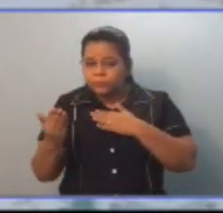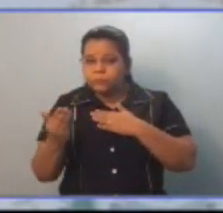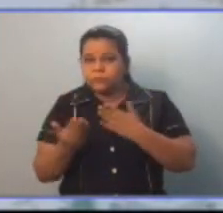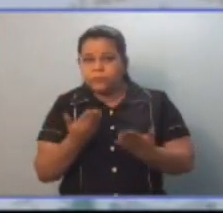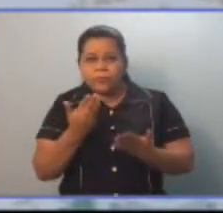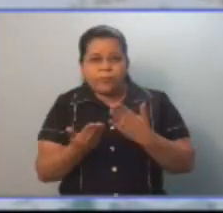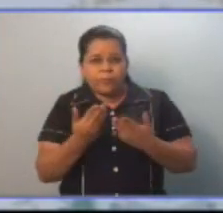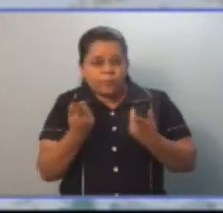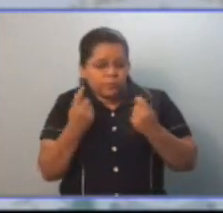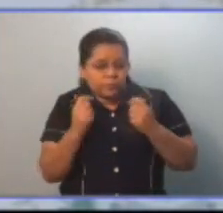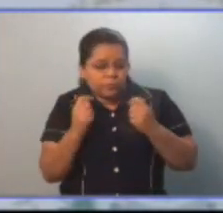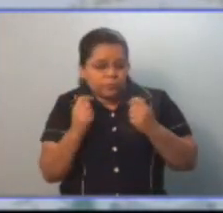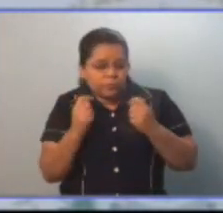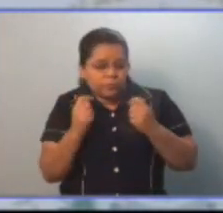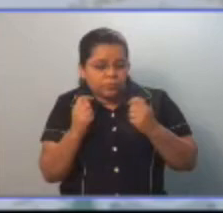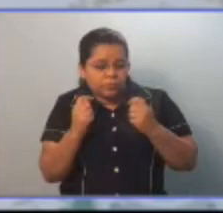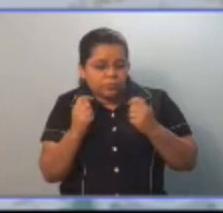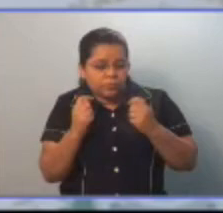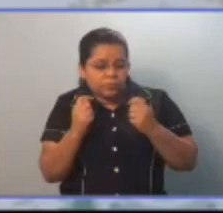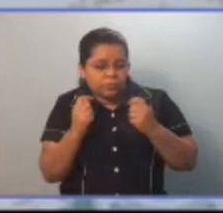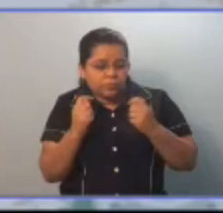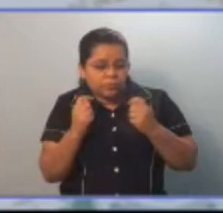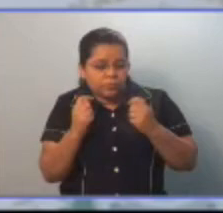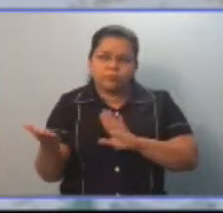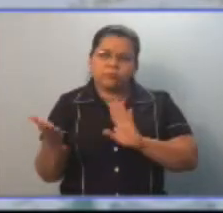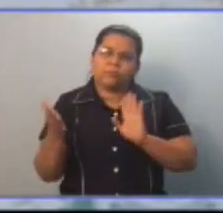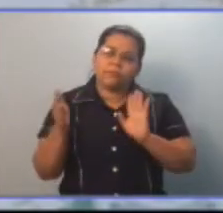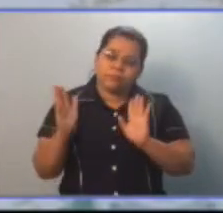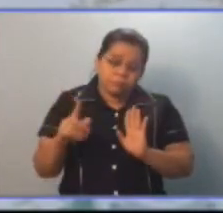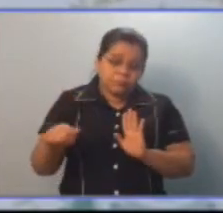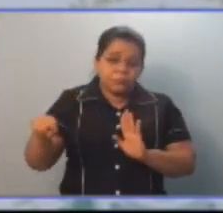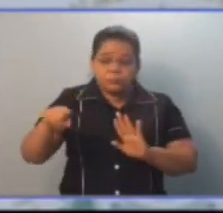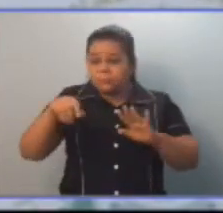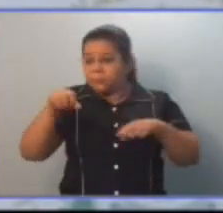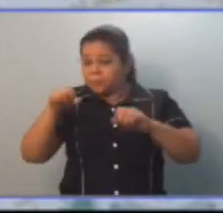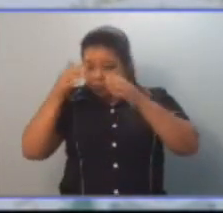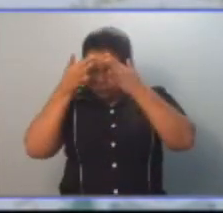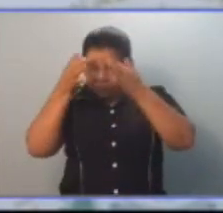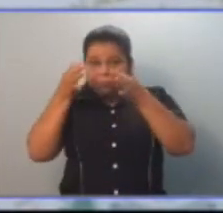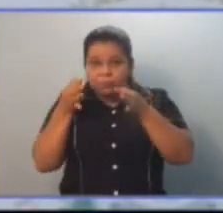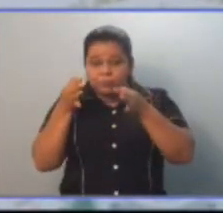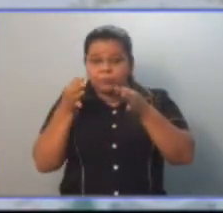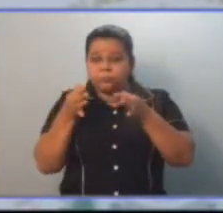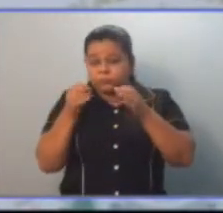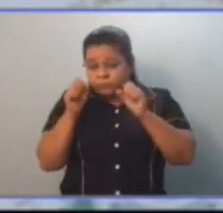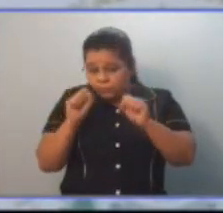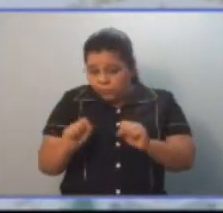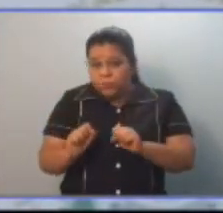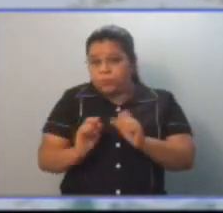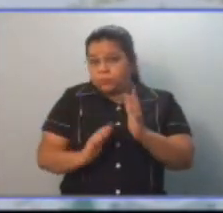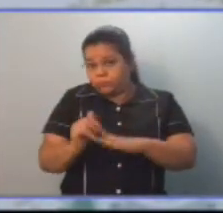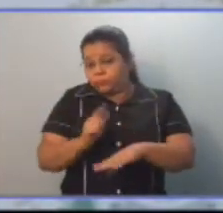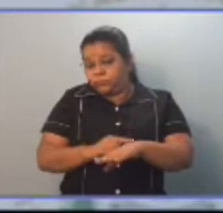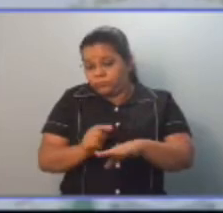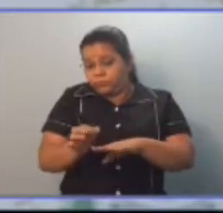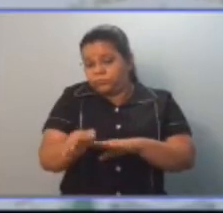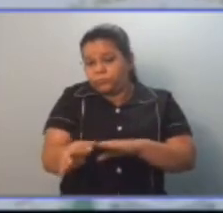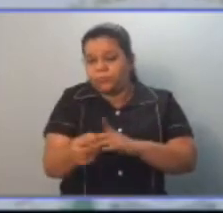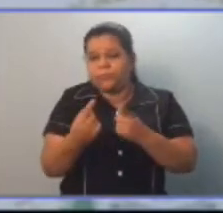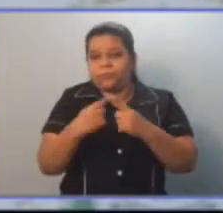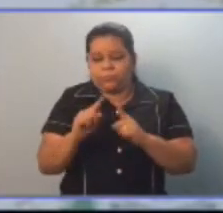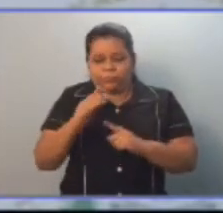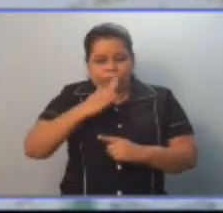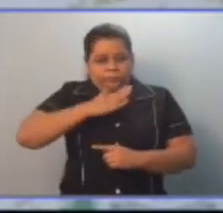contenido, pueden ellos interpretarla, serán ellos los que podrán decidir si ellos pueden ampliar o no ese plazo. Pero en